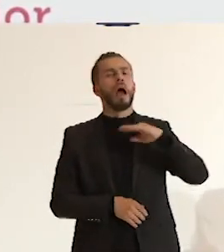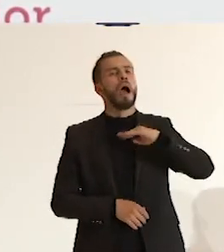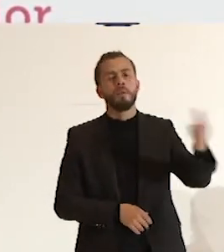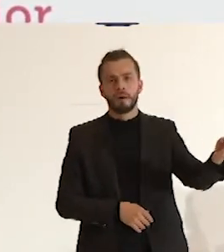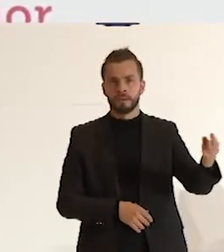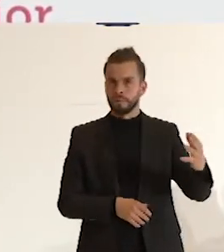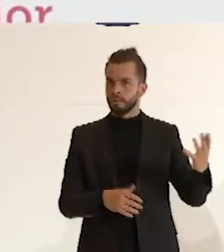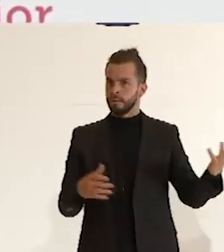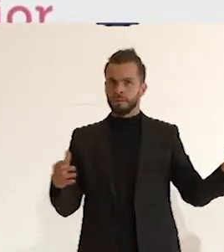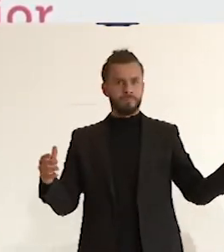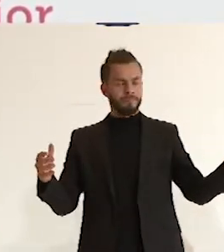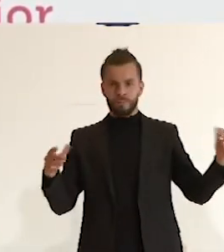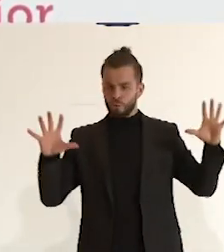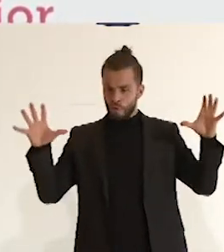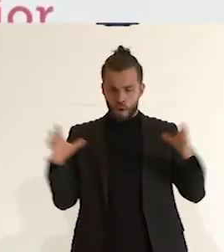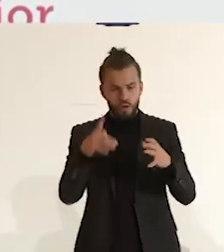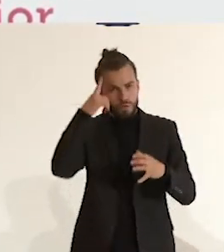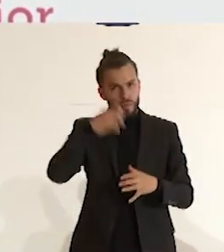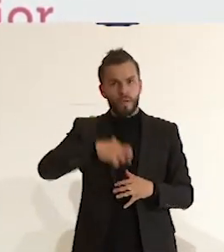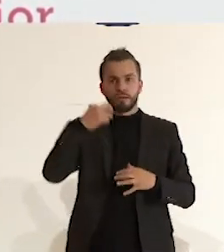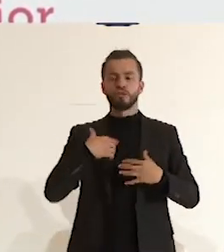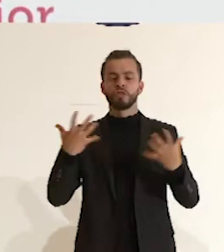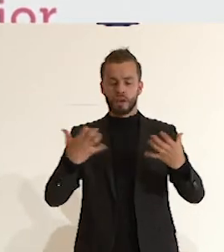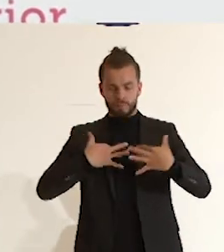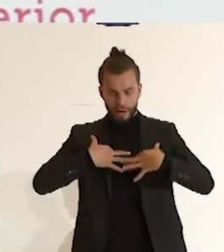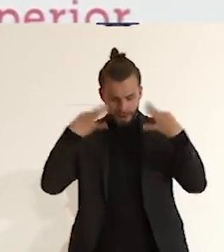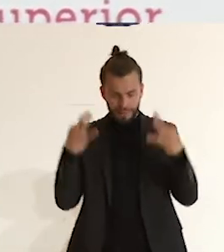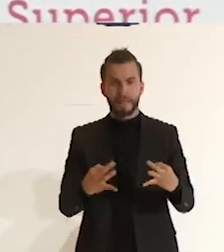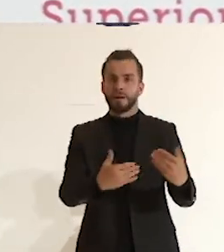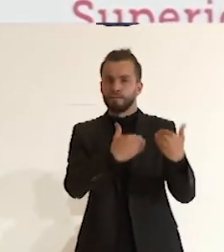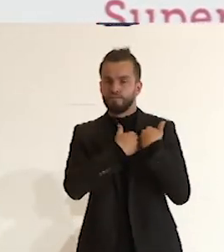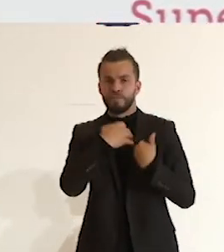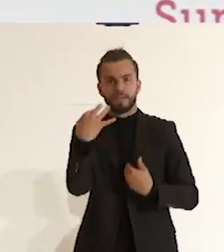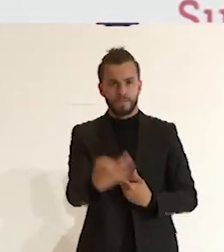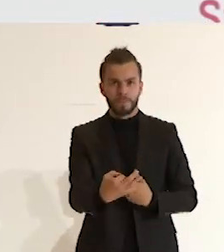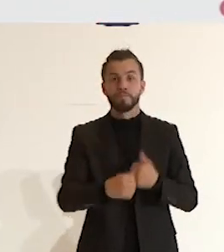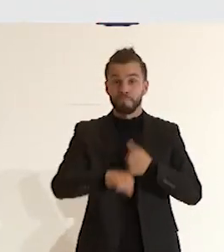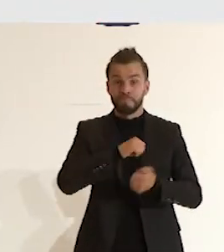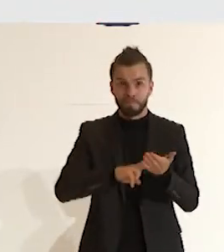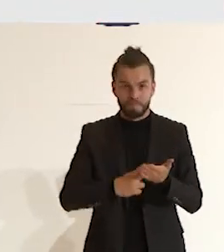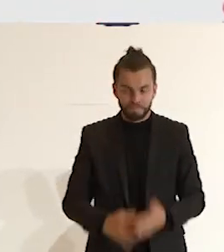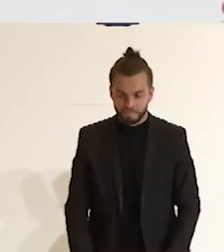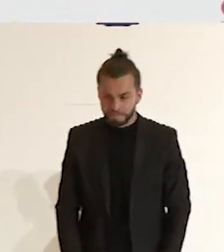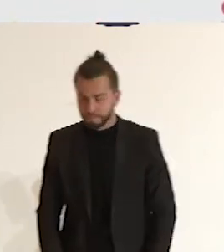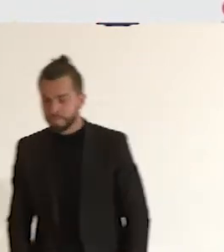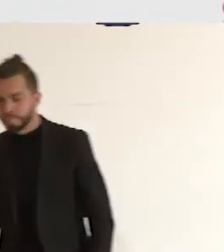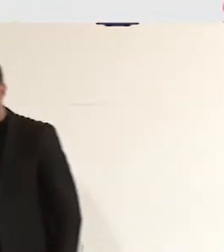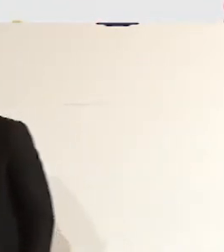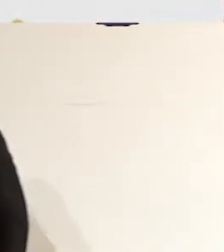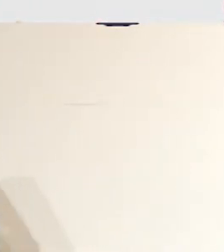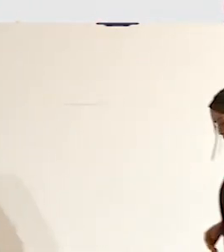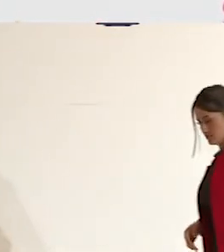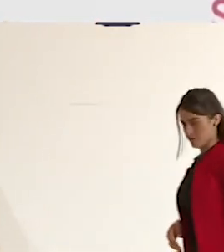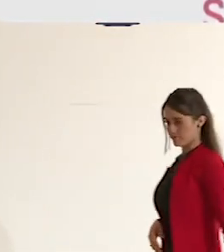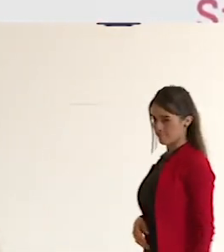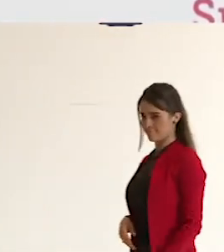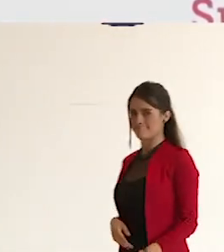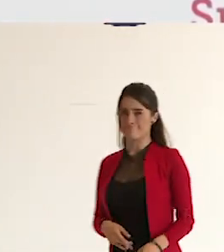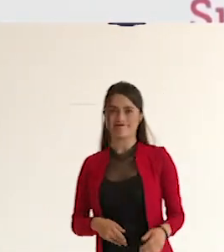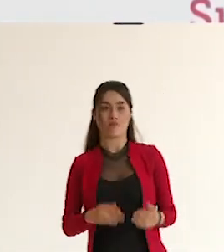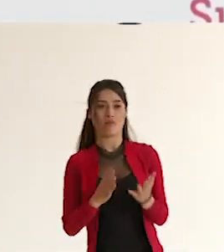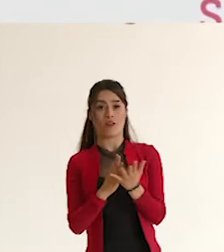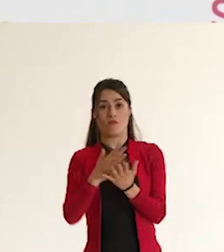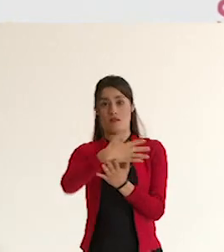tiene que hacerse esas preguntas si quieres ser un profesional responsable entonces transversalidad son las tres cosas es la